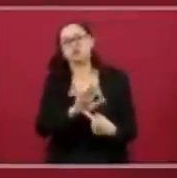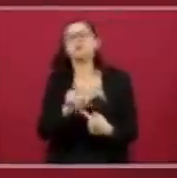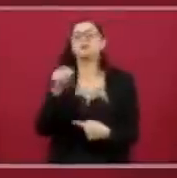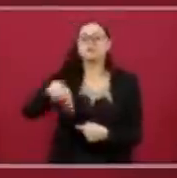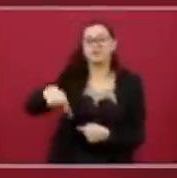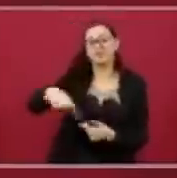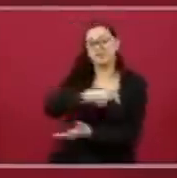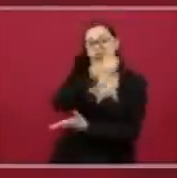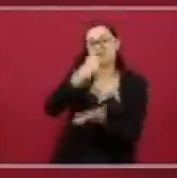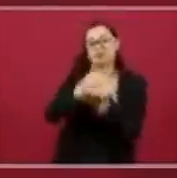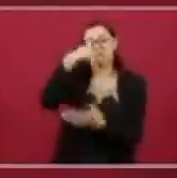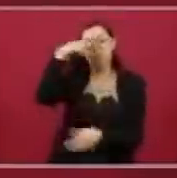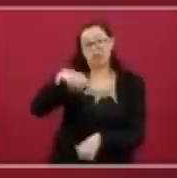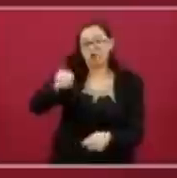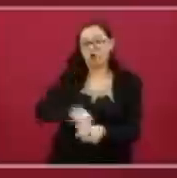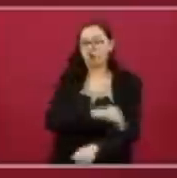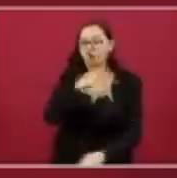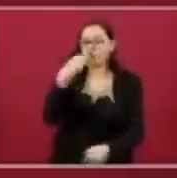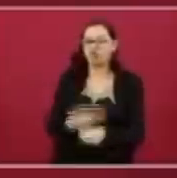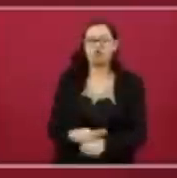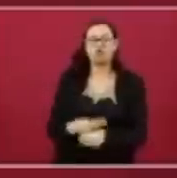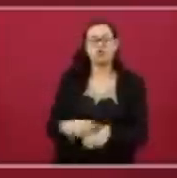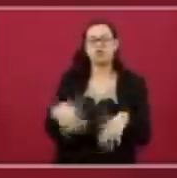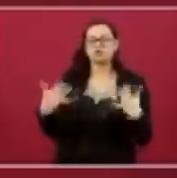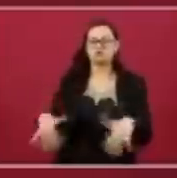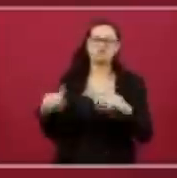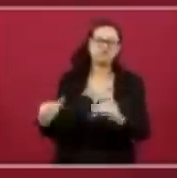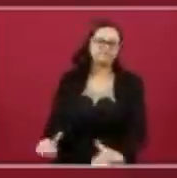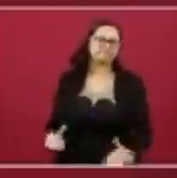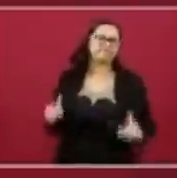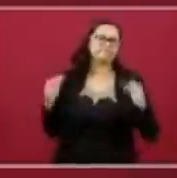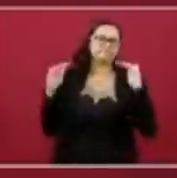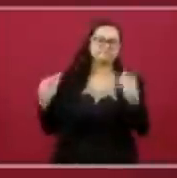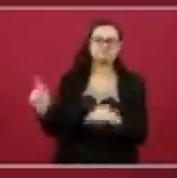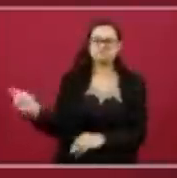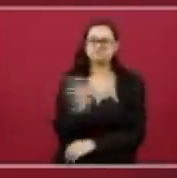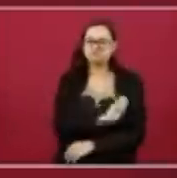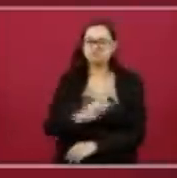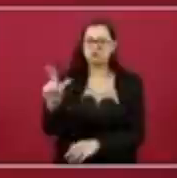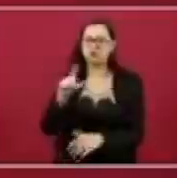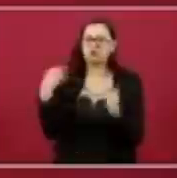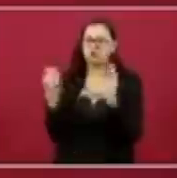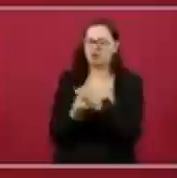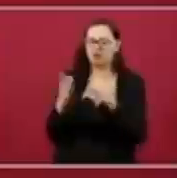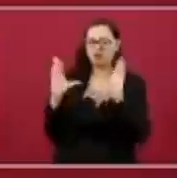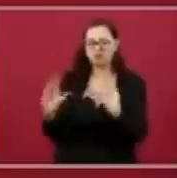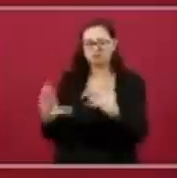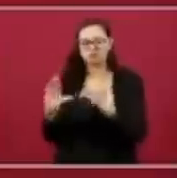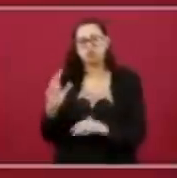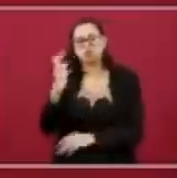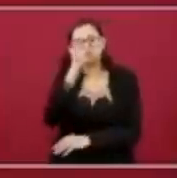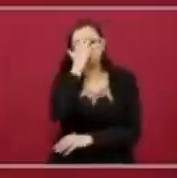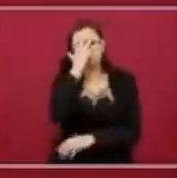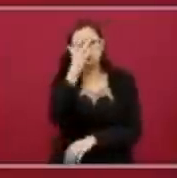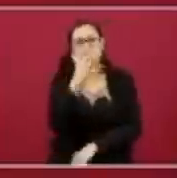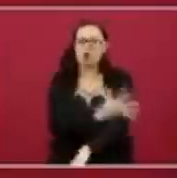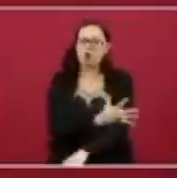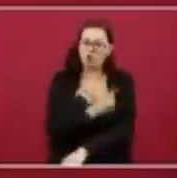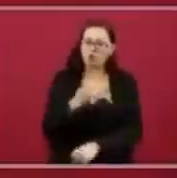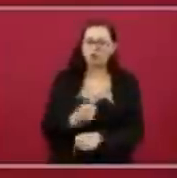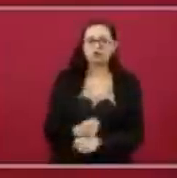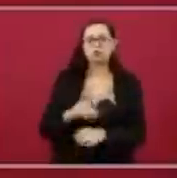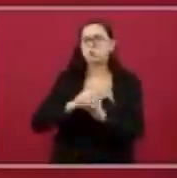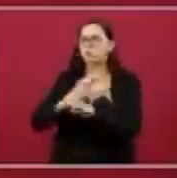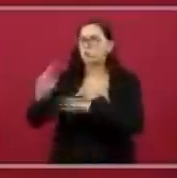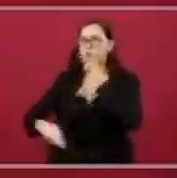tiene tanto prestigio en todo el mundo en relación a la capacitación, a la seriedad y a la honestidad de los